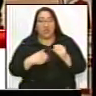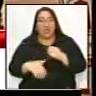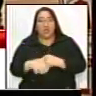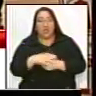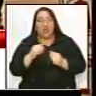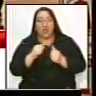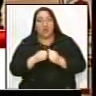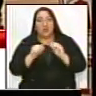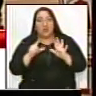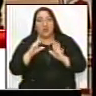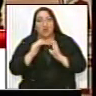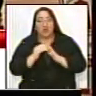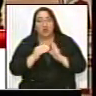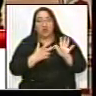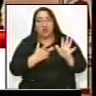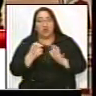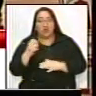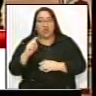con